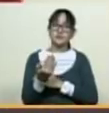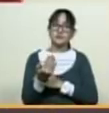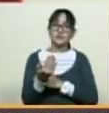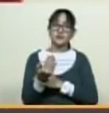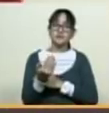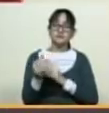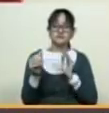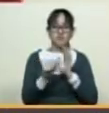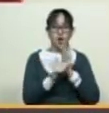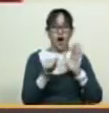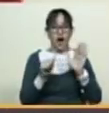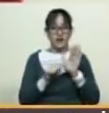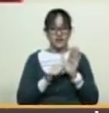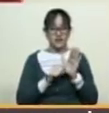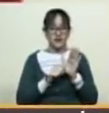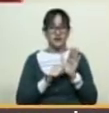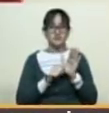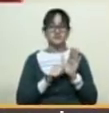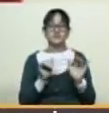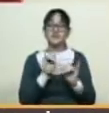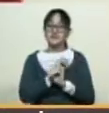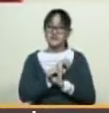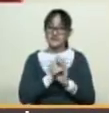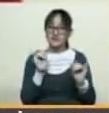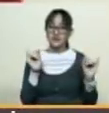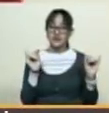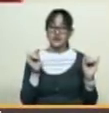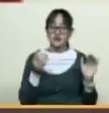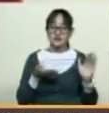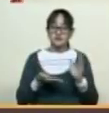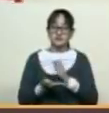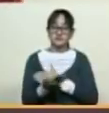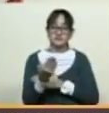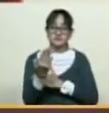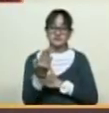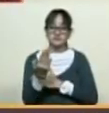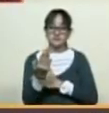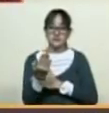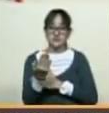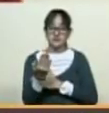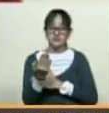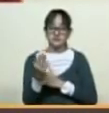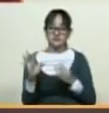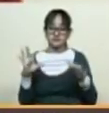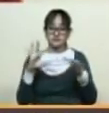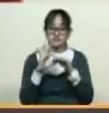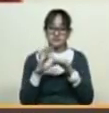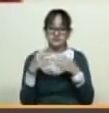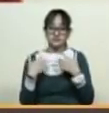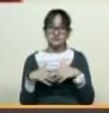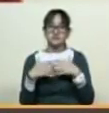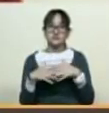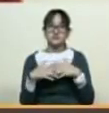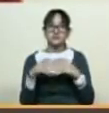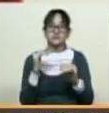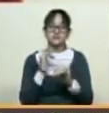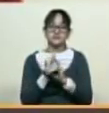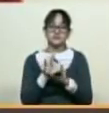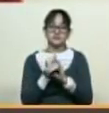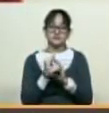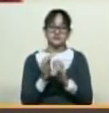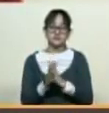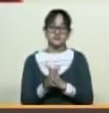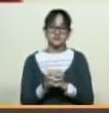del acta de escrutinio y luego es que se imprime, luego es que se conecta la máquina a los medios de